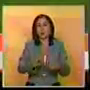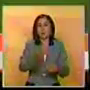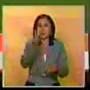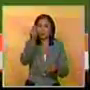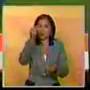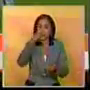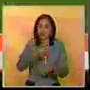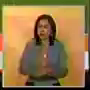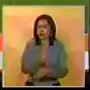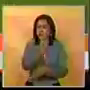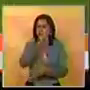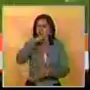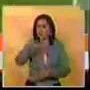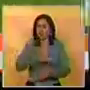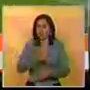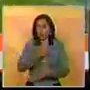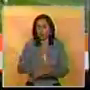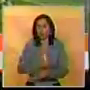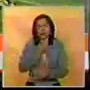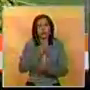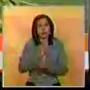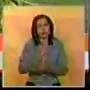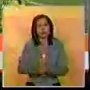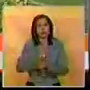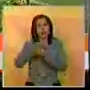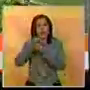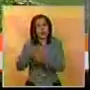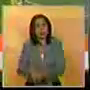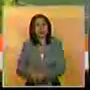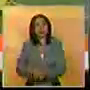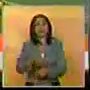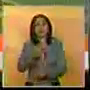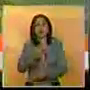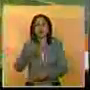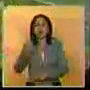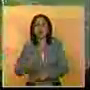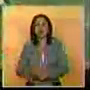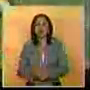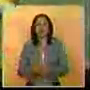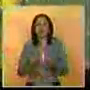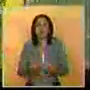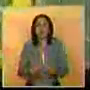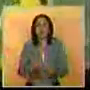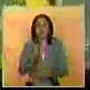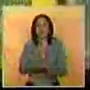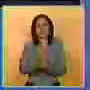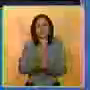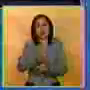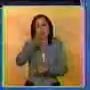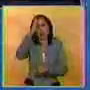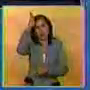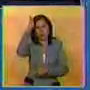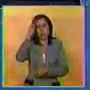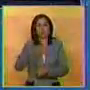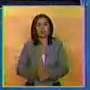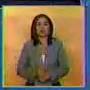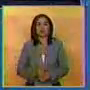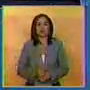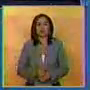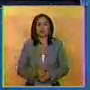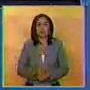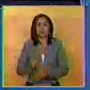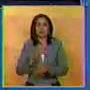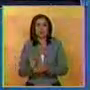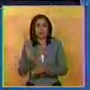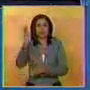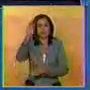vez en su historia en semifinales del torneo copero tras vencer al Udinese 2-1. Ahora su rival será la Roma. Y ahora pasamos al